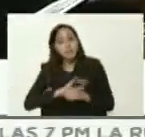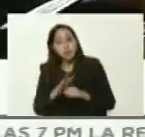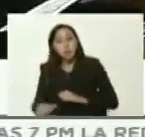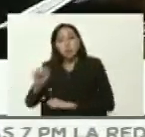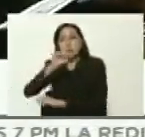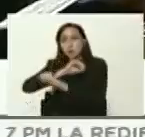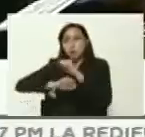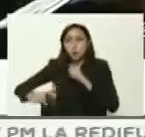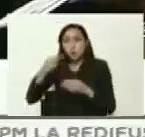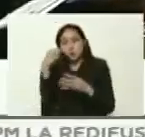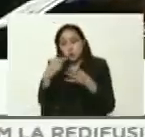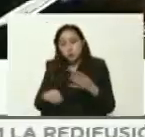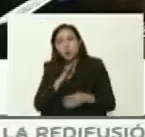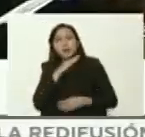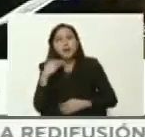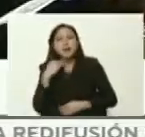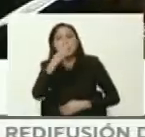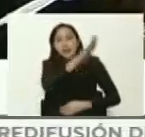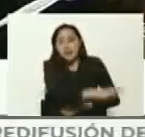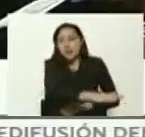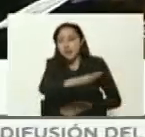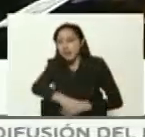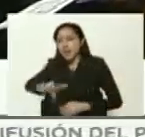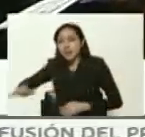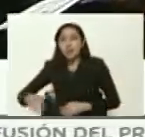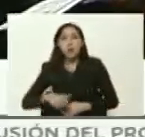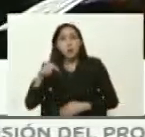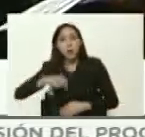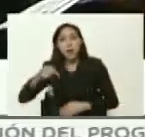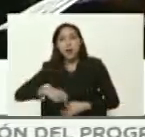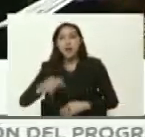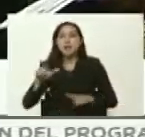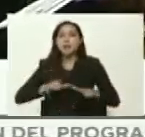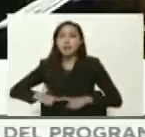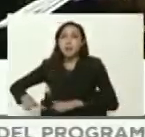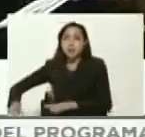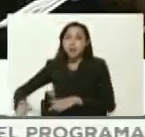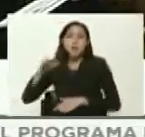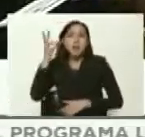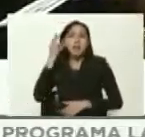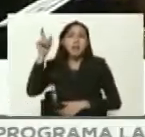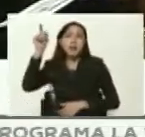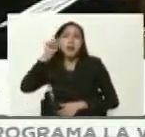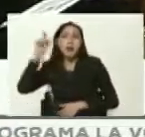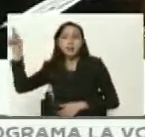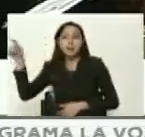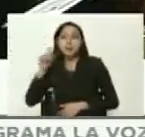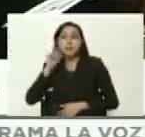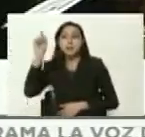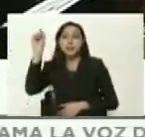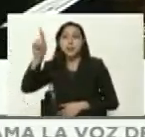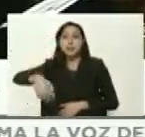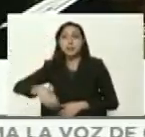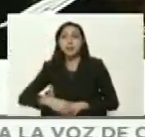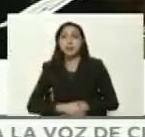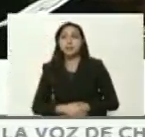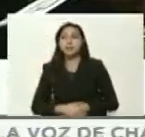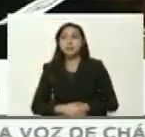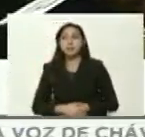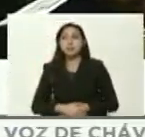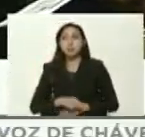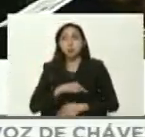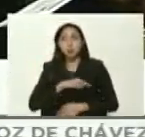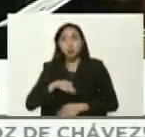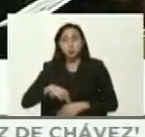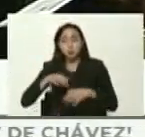de 600 niños, niñas que hay en este sector y de las mujeres que están embarazadas. Así que estamos desplegados,